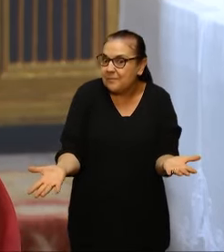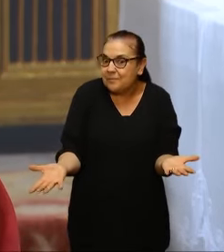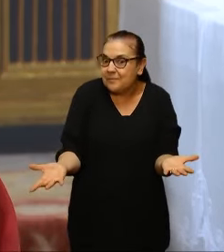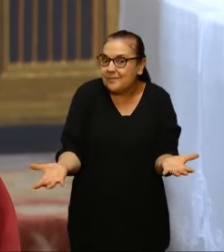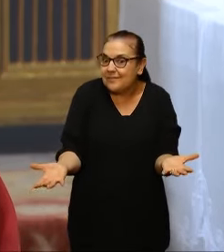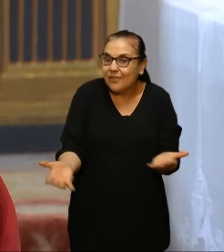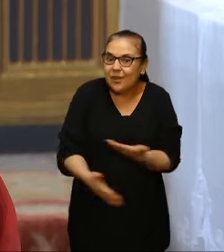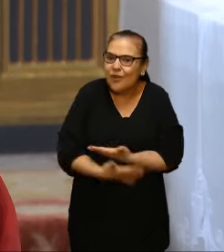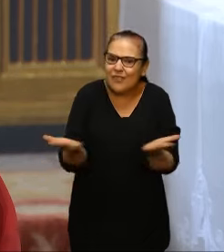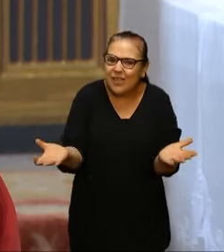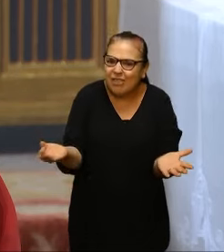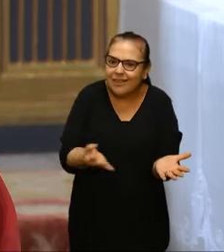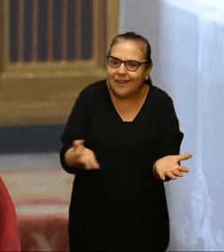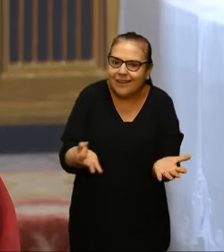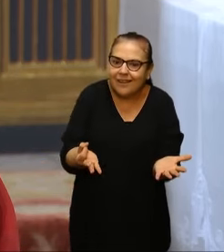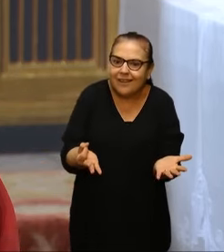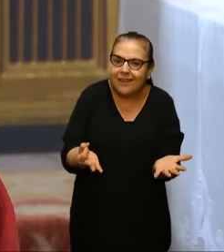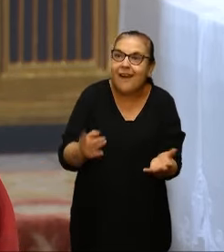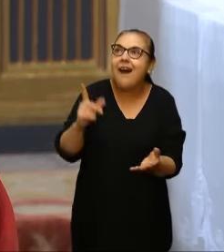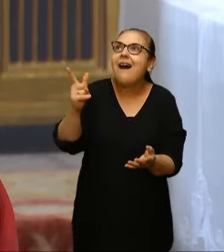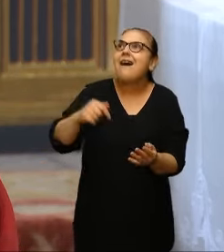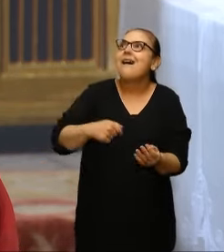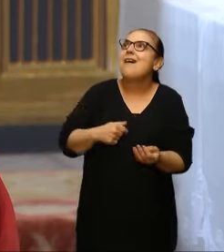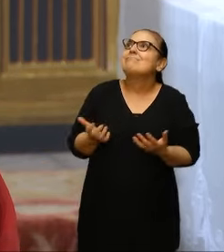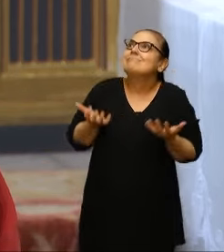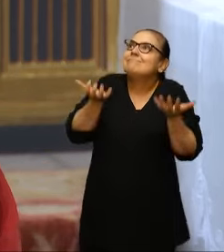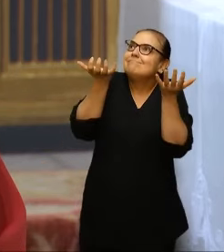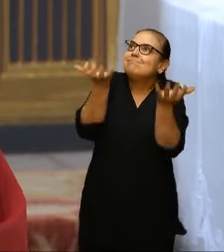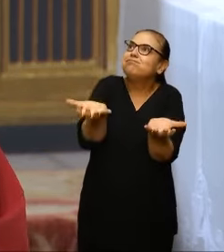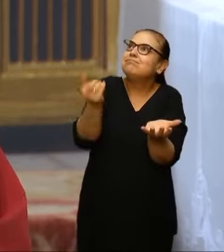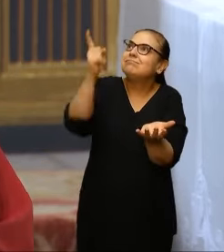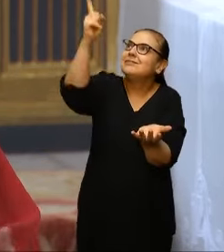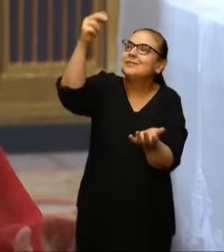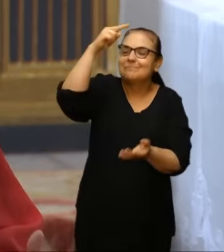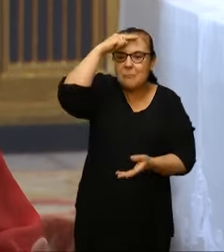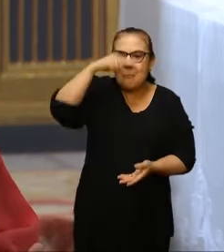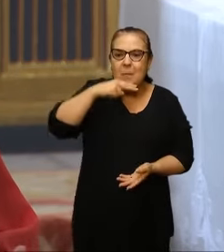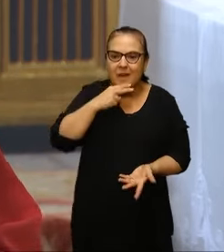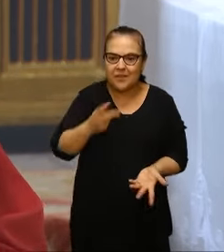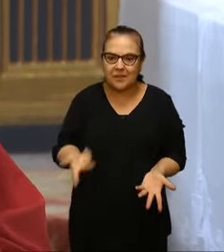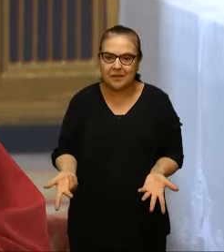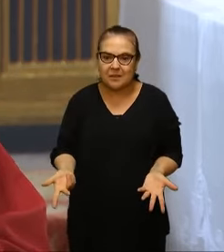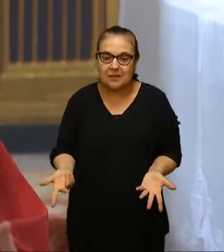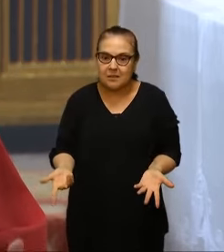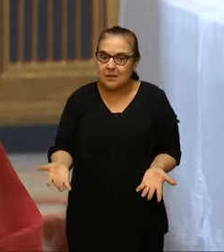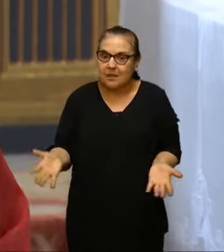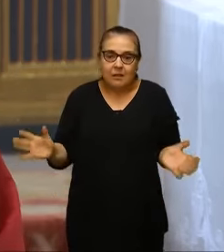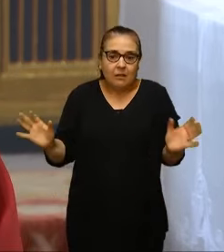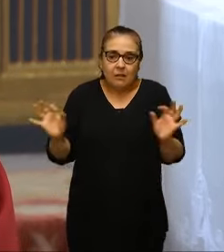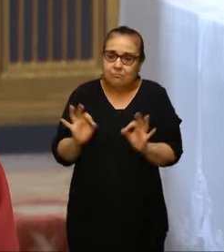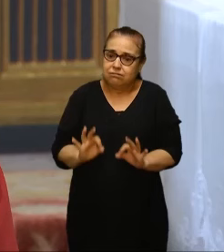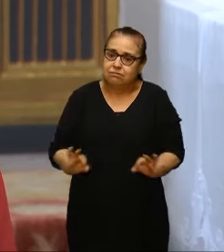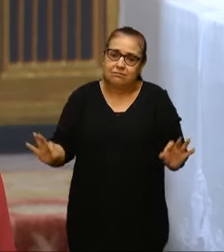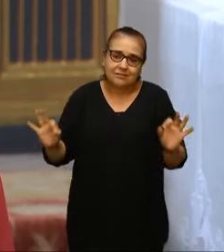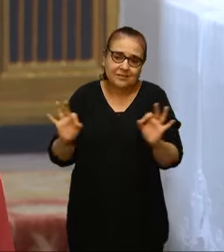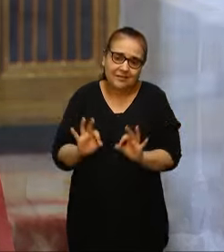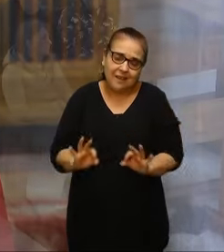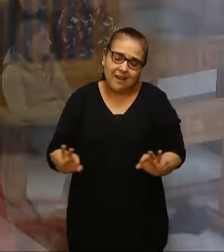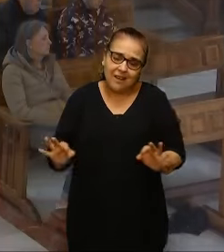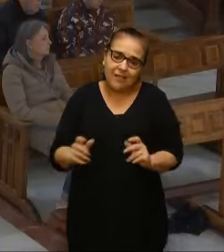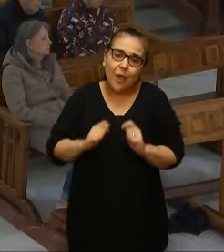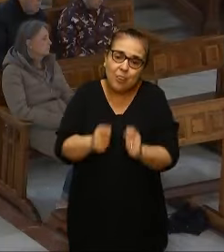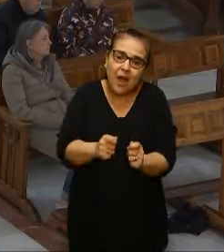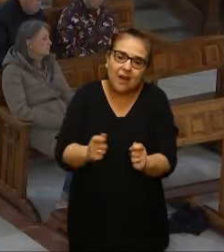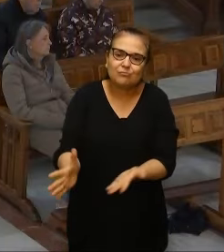en las manos de Dios y estar en las manos del Padre. En ese sentido, pues no tenía nada más y lo entrega todo en esa